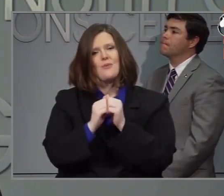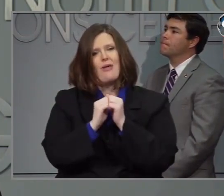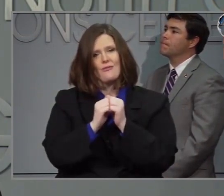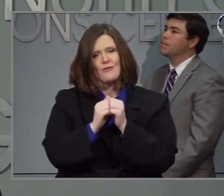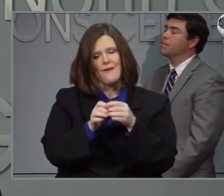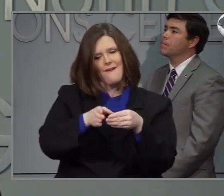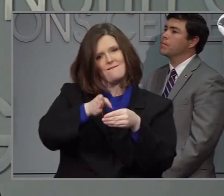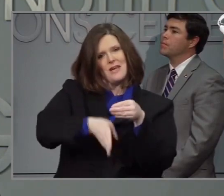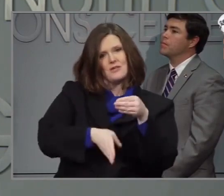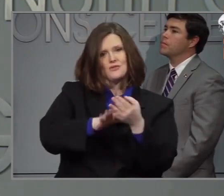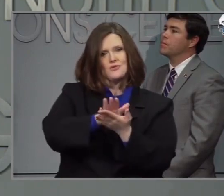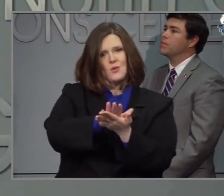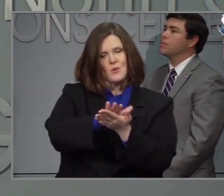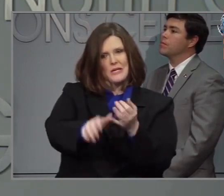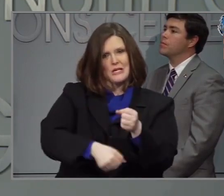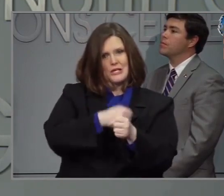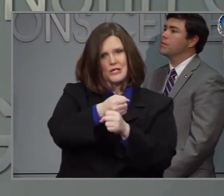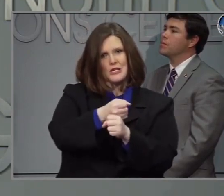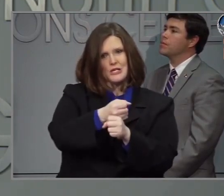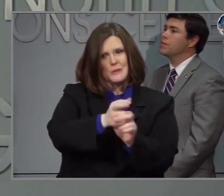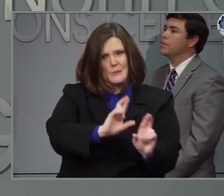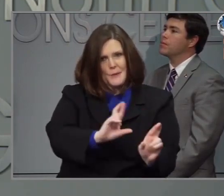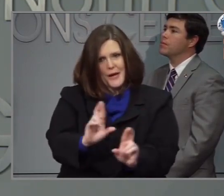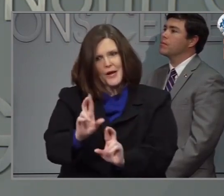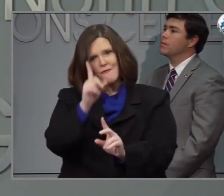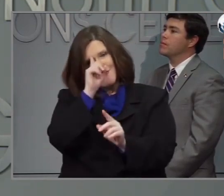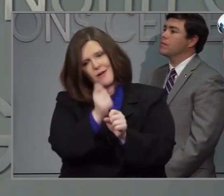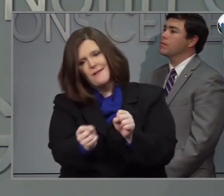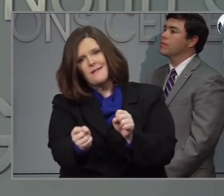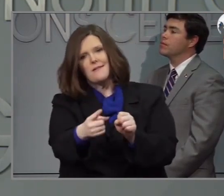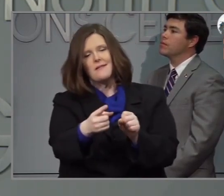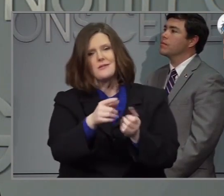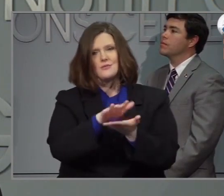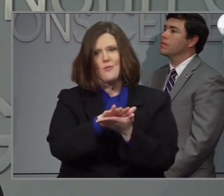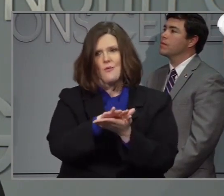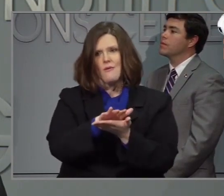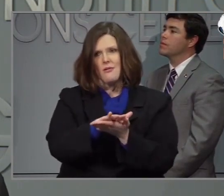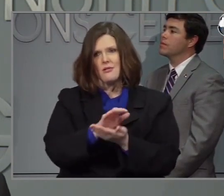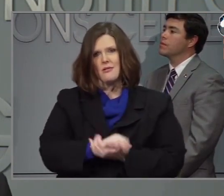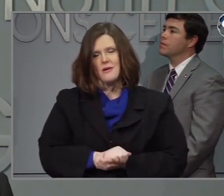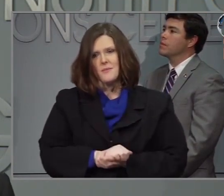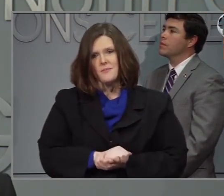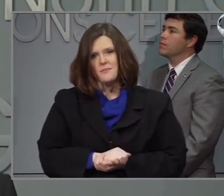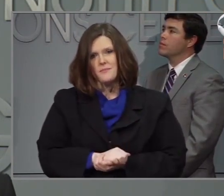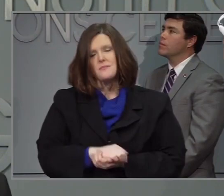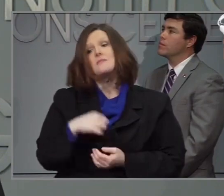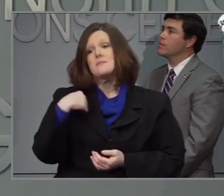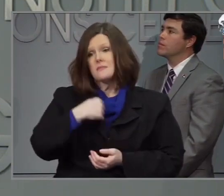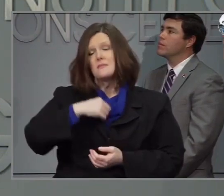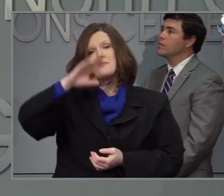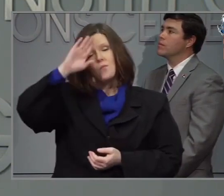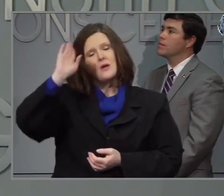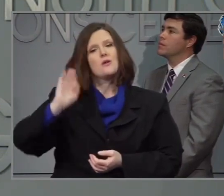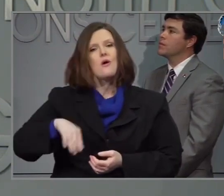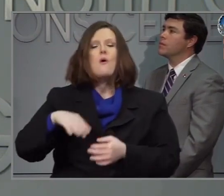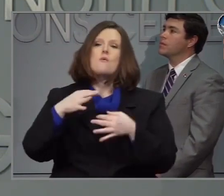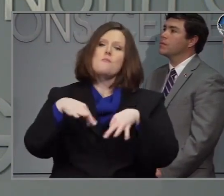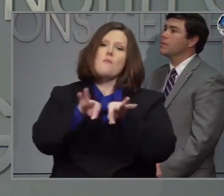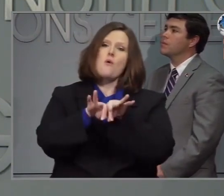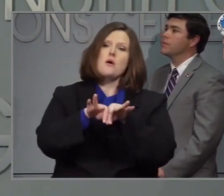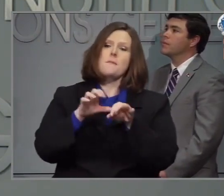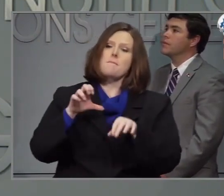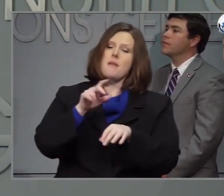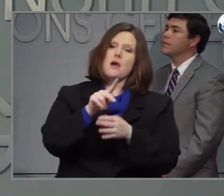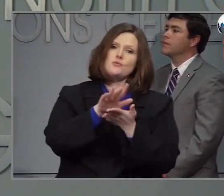juntos y terminar el año excusa escolar y prepararnos para el siguiente periodo escolar nos estamos sabemos